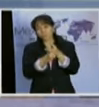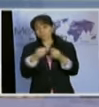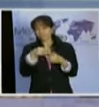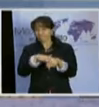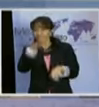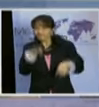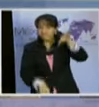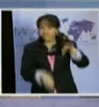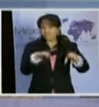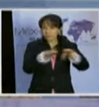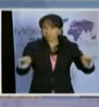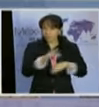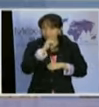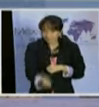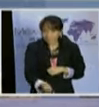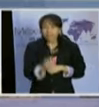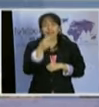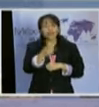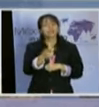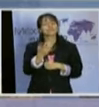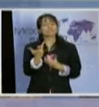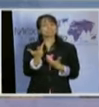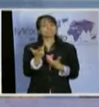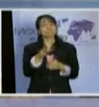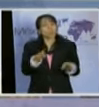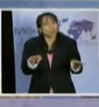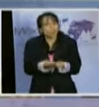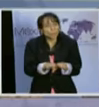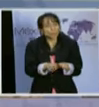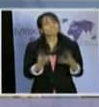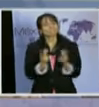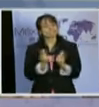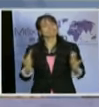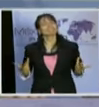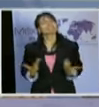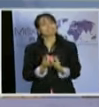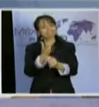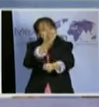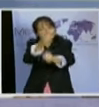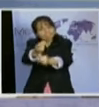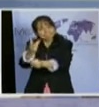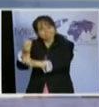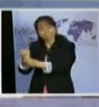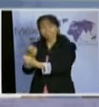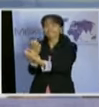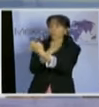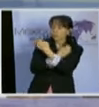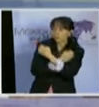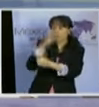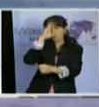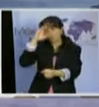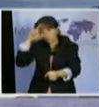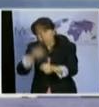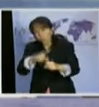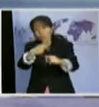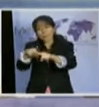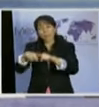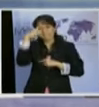educación, la cultura y la innovación social son factores clave de la construcción de